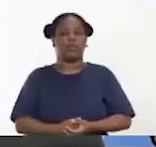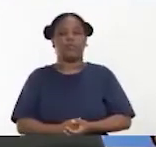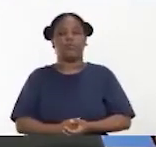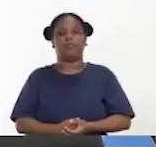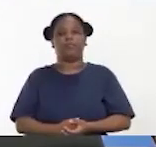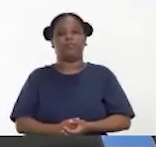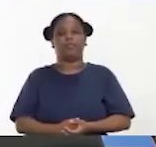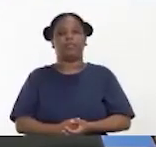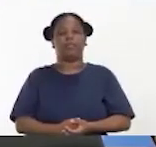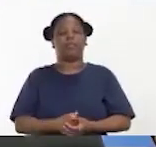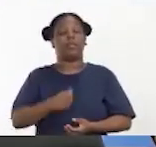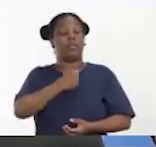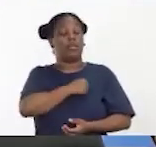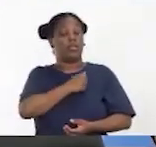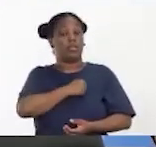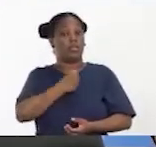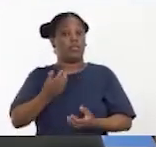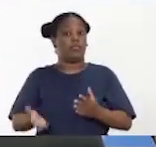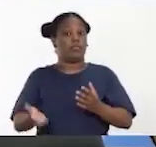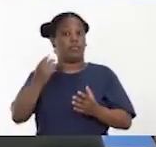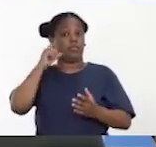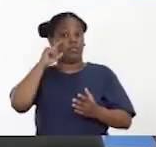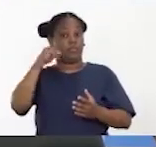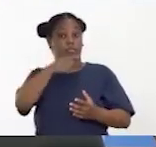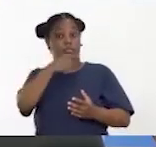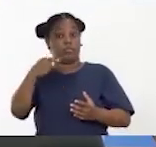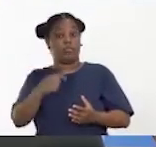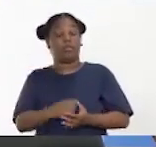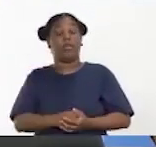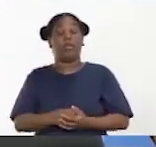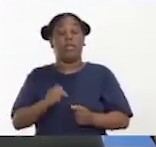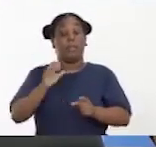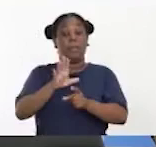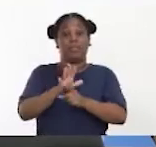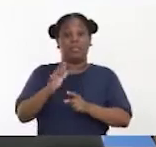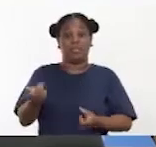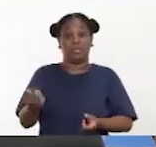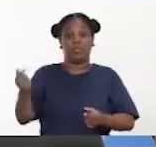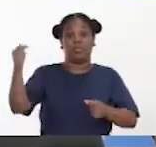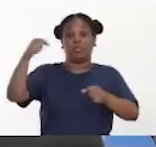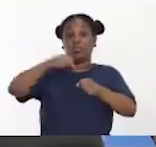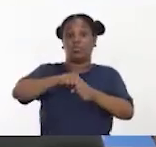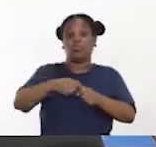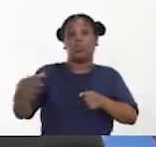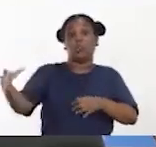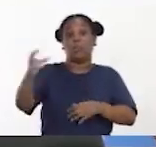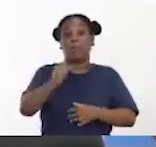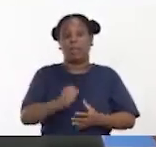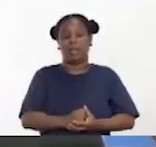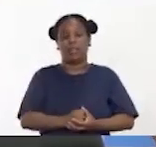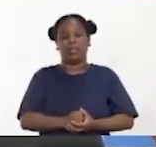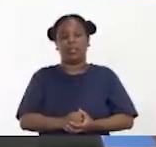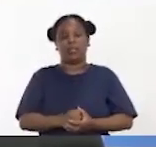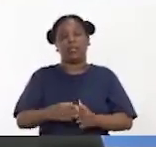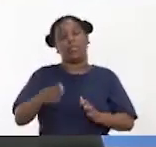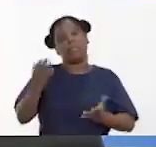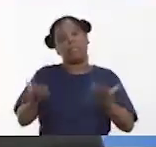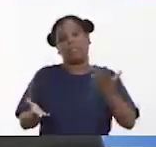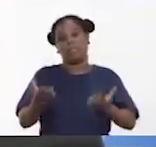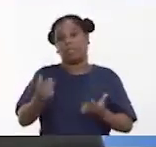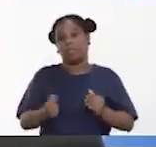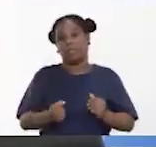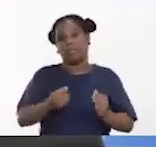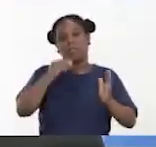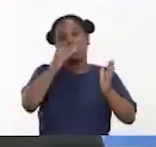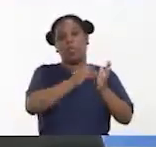las sucesiones. Quiero soslayar aquí en el principio de inducción completa que independientemente de